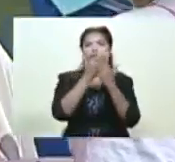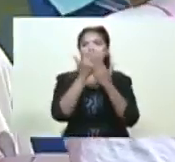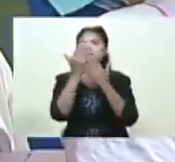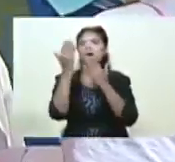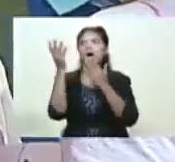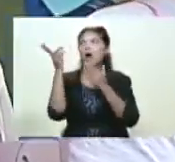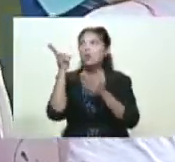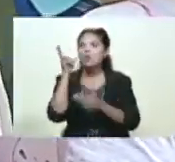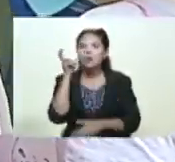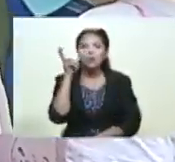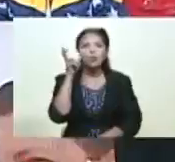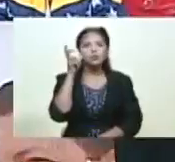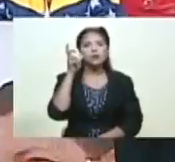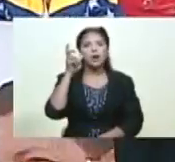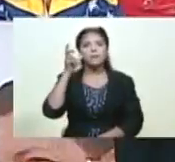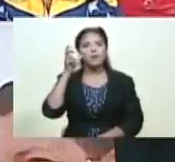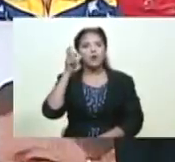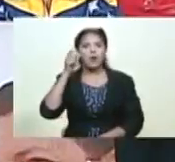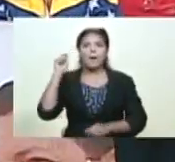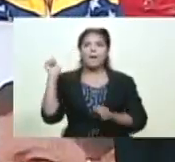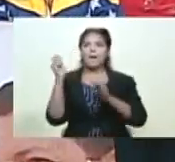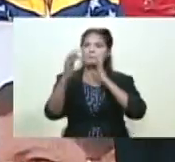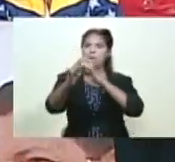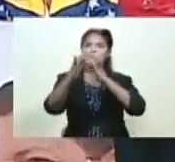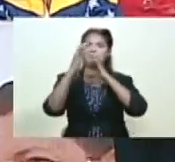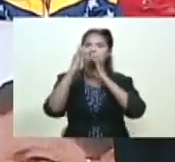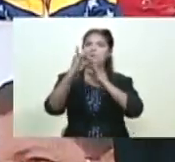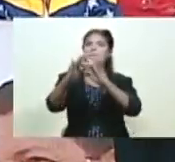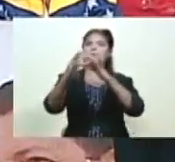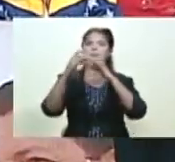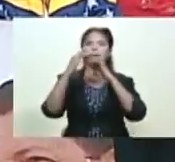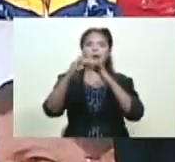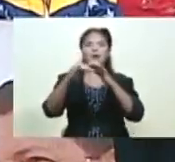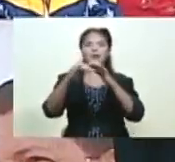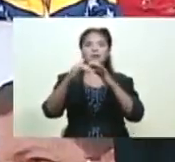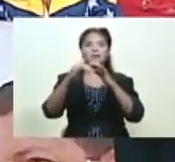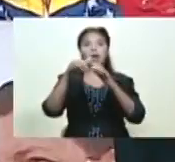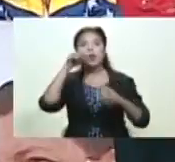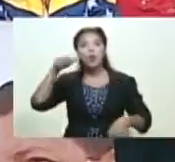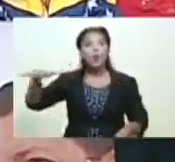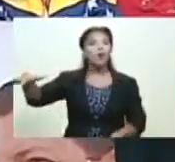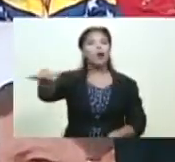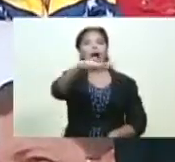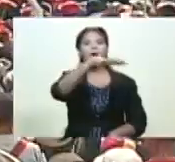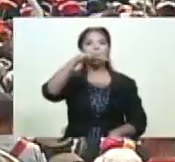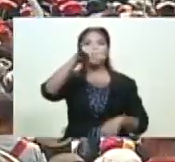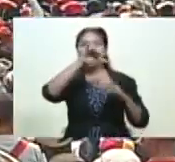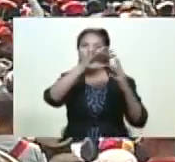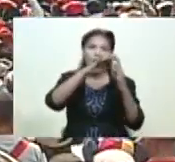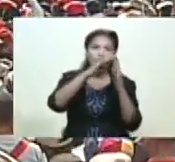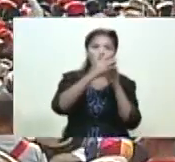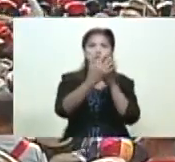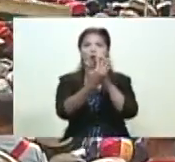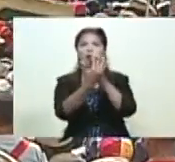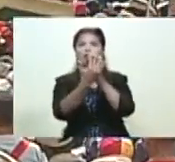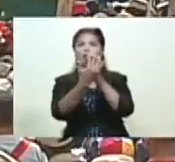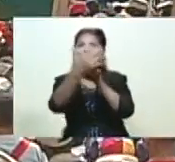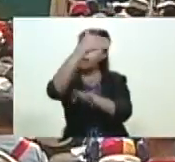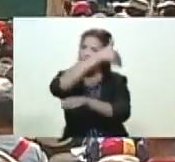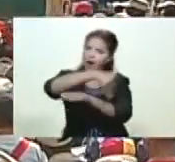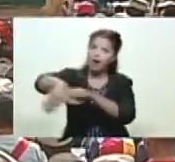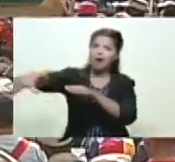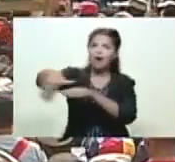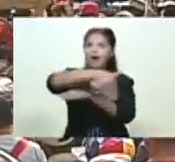sonó la Diana Carabobo en los campos, en los barrios, en las